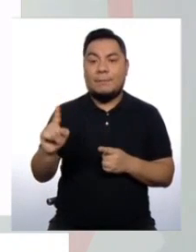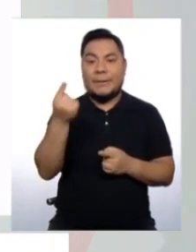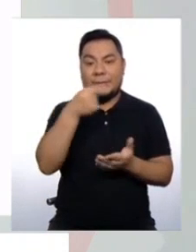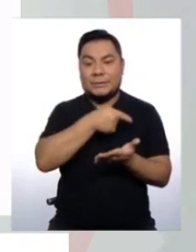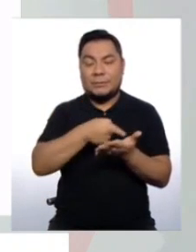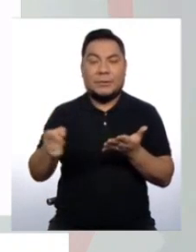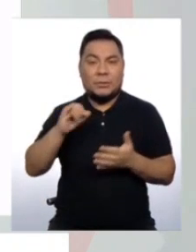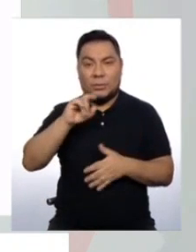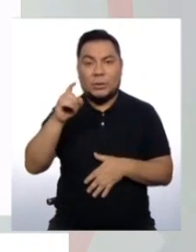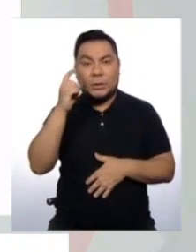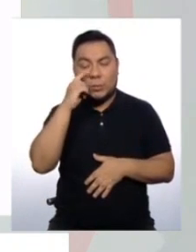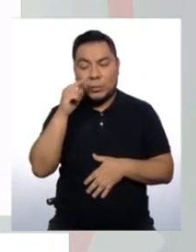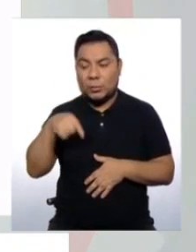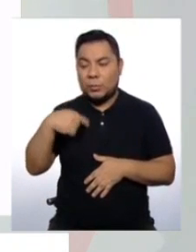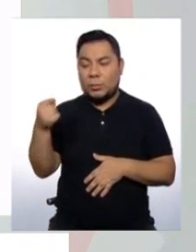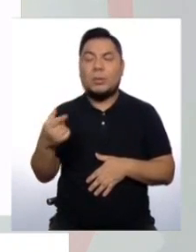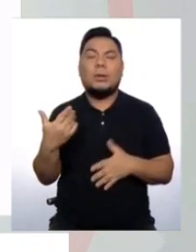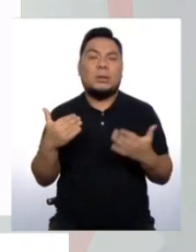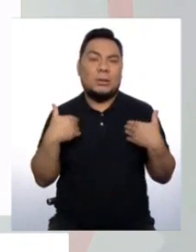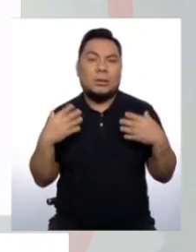de junio debemos tener